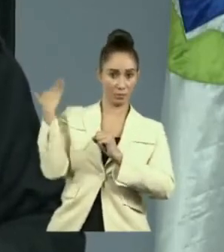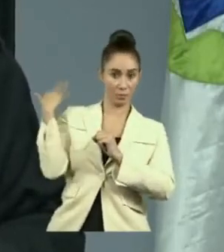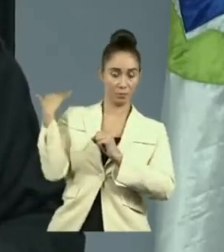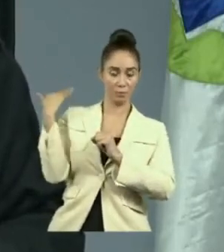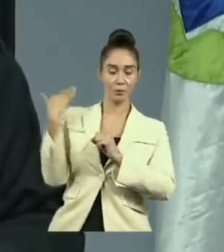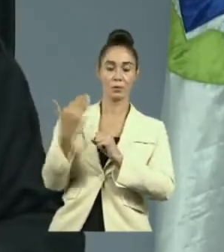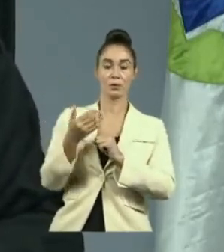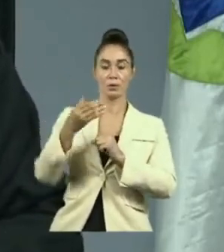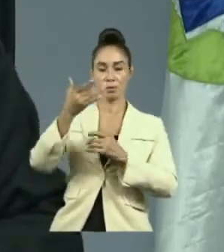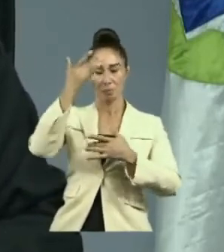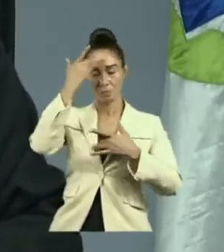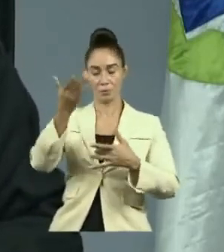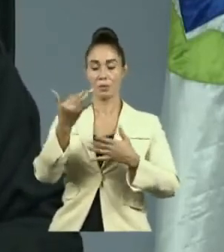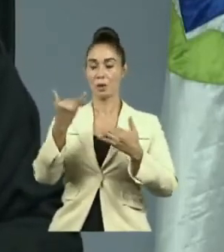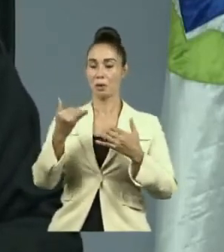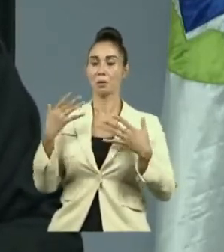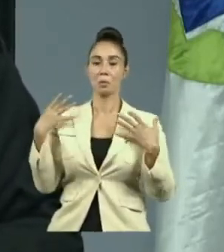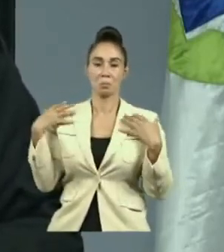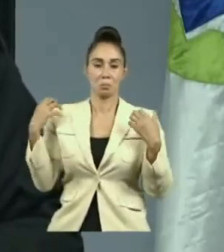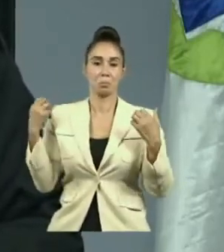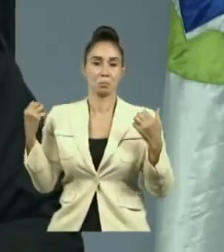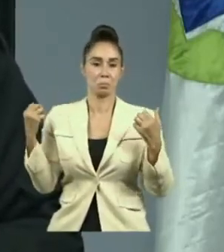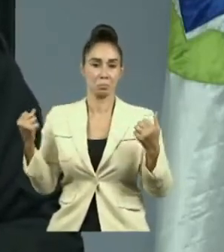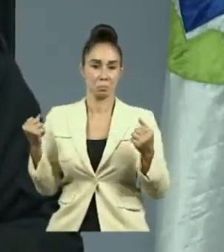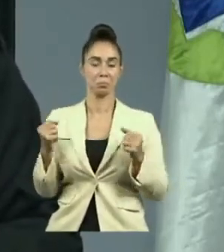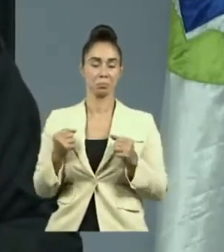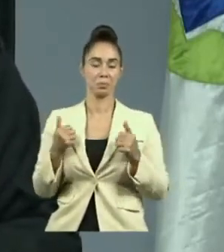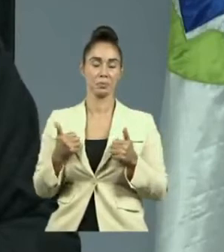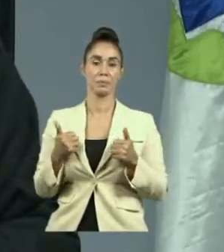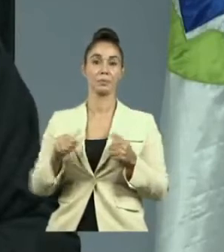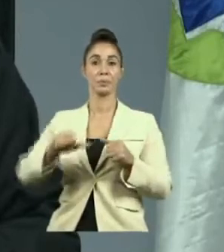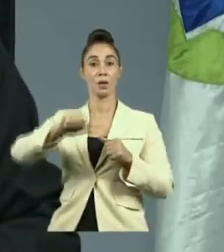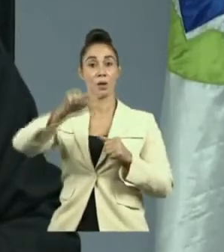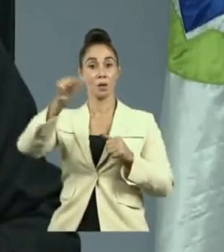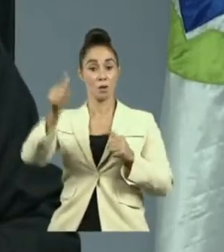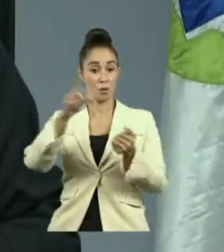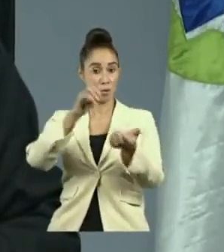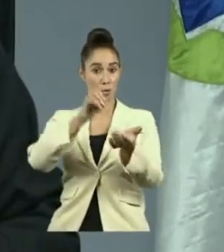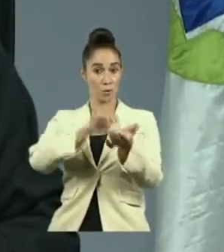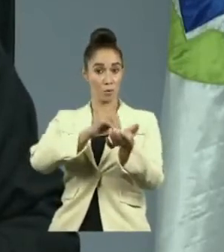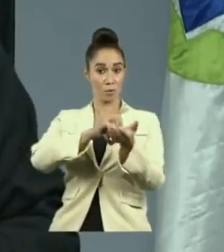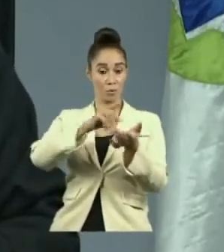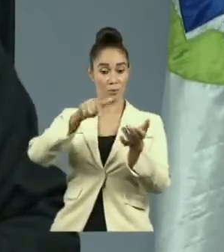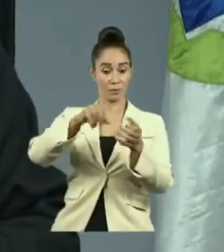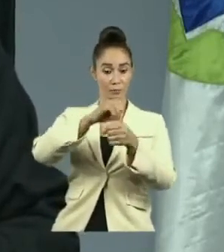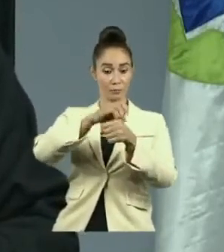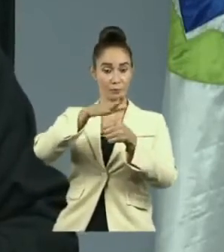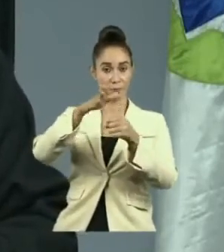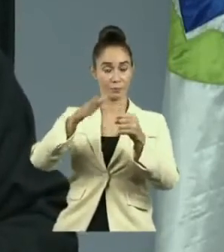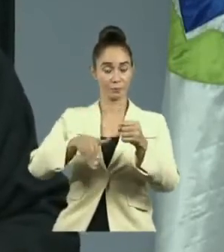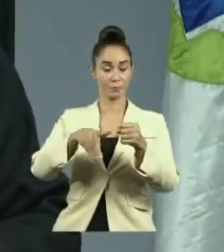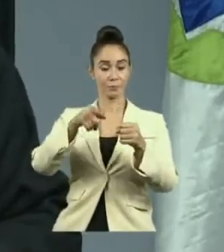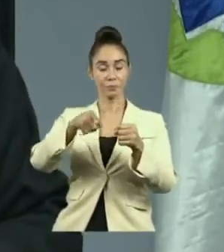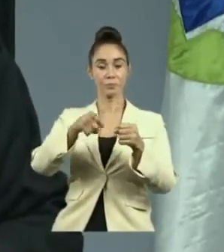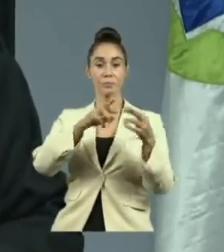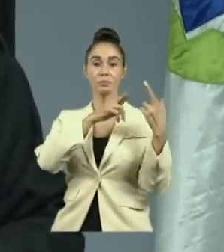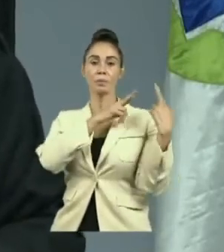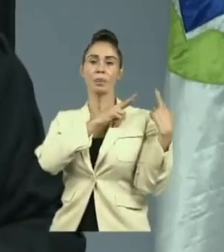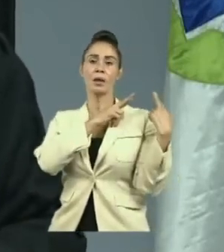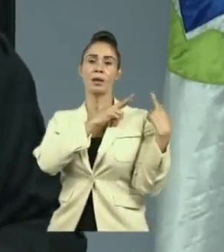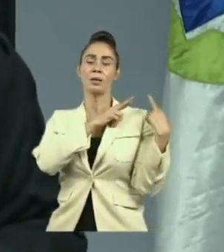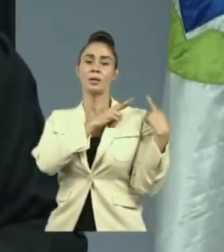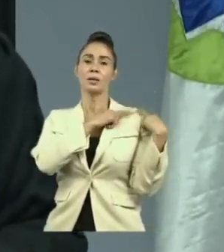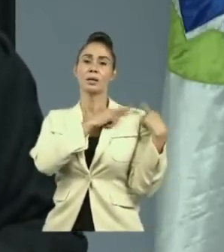a la epidemióloga que estaba responsable provisionalmente de la provincia